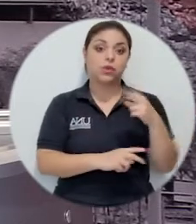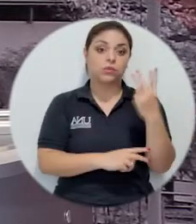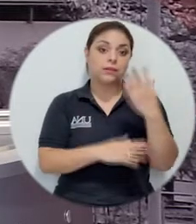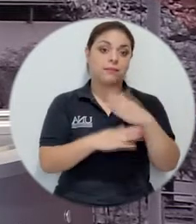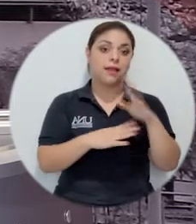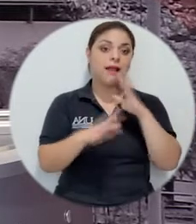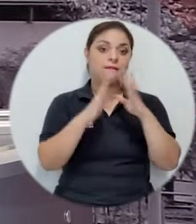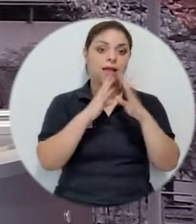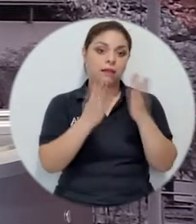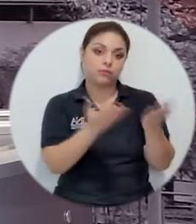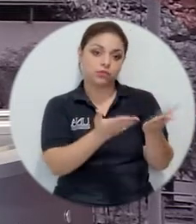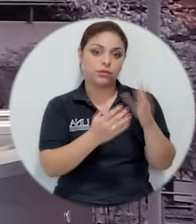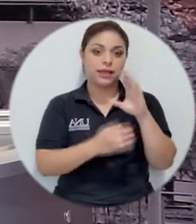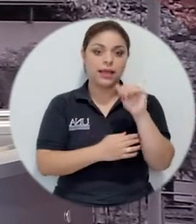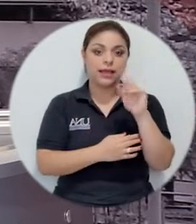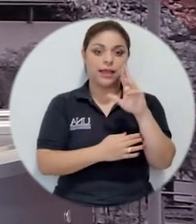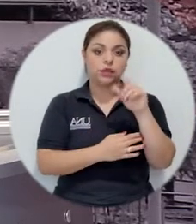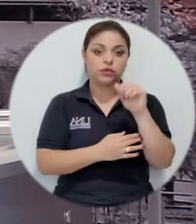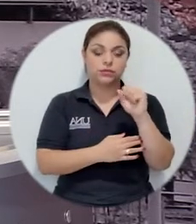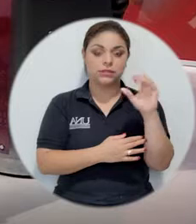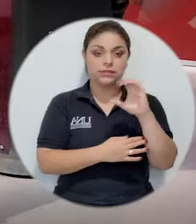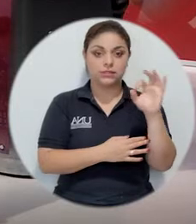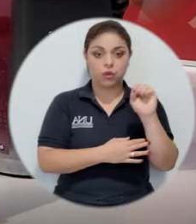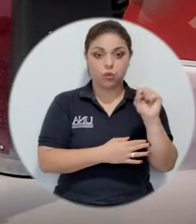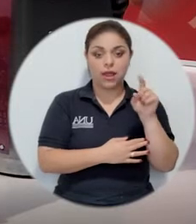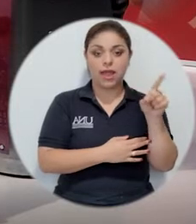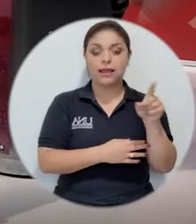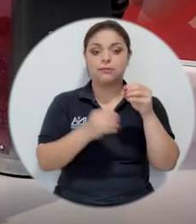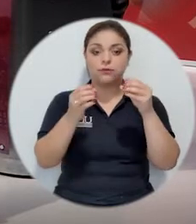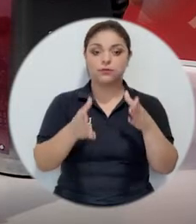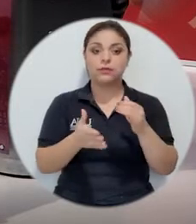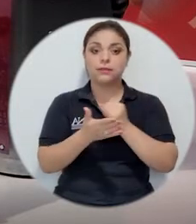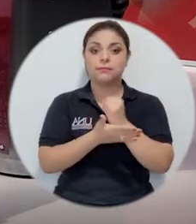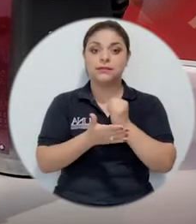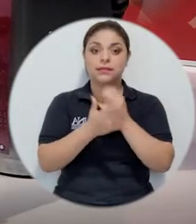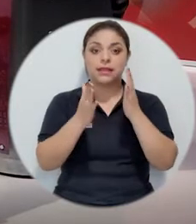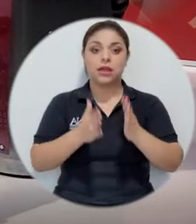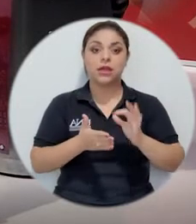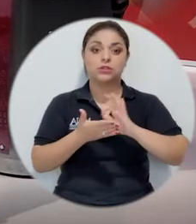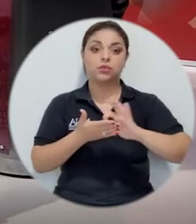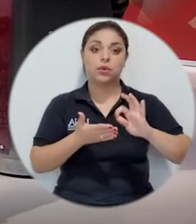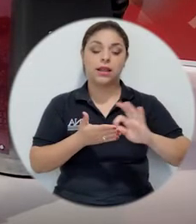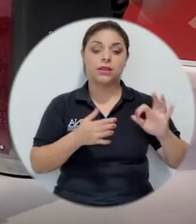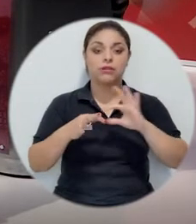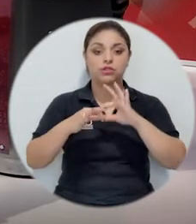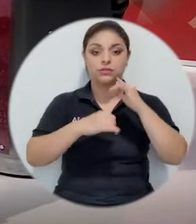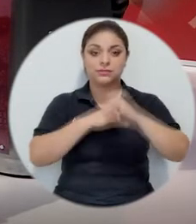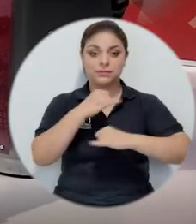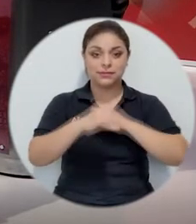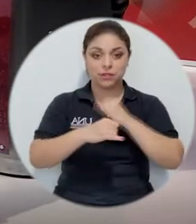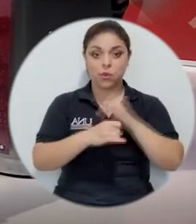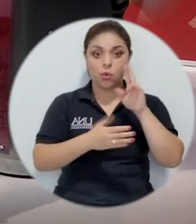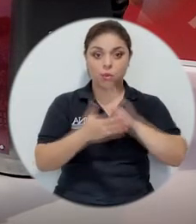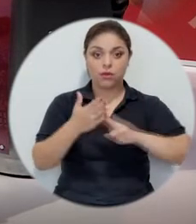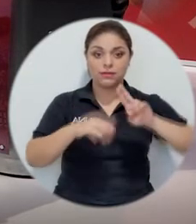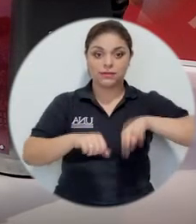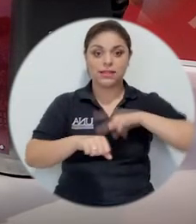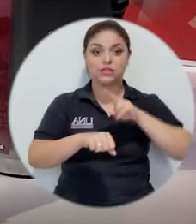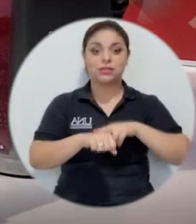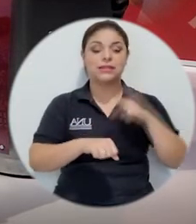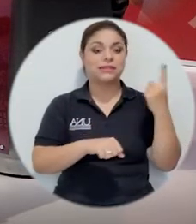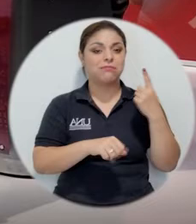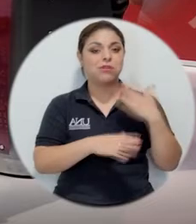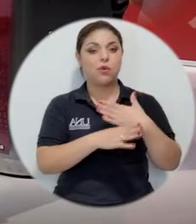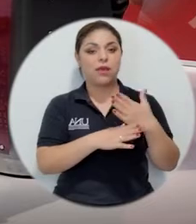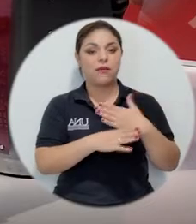a conversar sobre este tema con Carlos Cascante Segura, quien es académico e investigador de la Escuela de Relaciones Internacionales de la UNA, ha sido colaborador de Una Mirada. Gracias, Carlos,